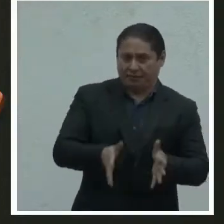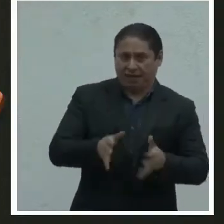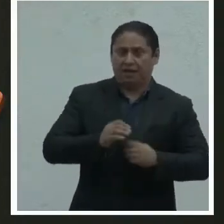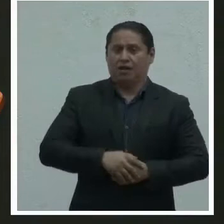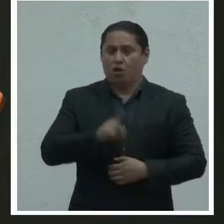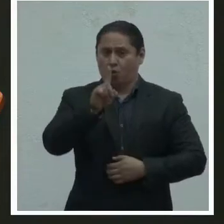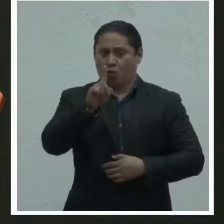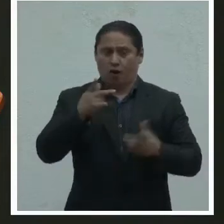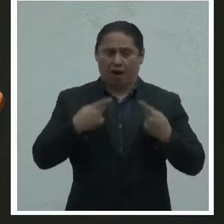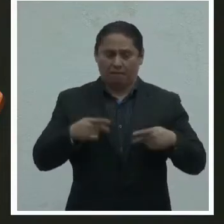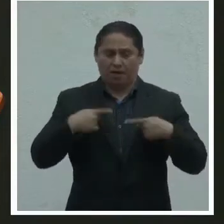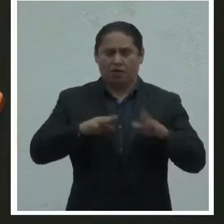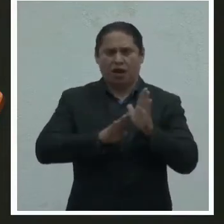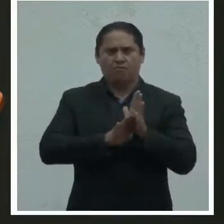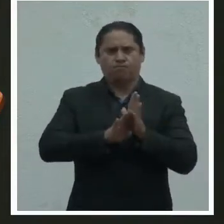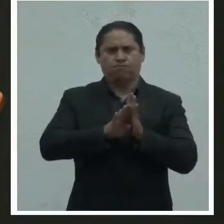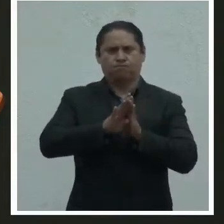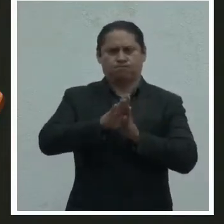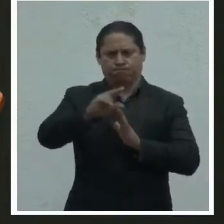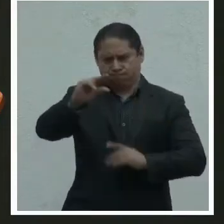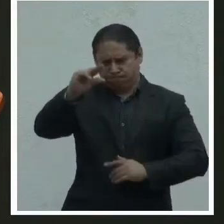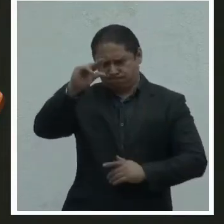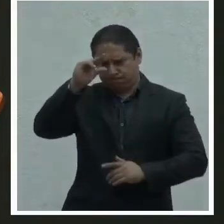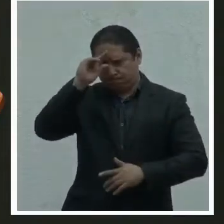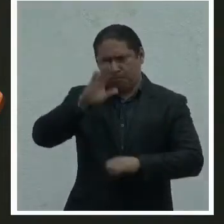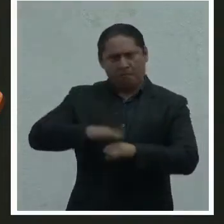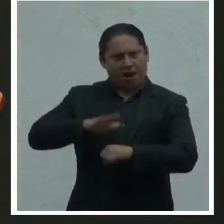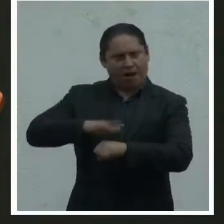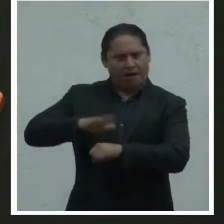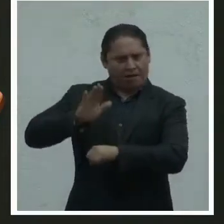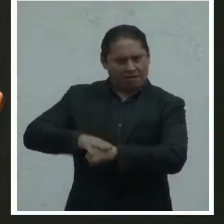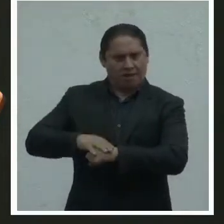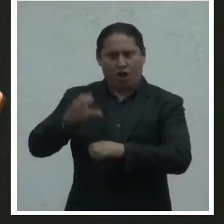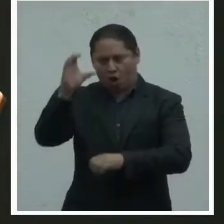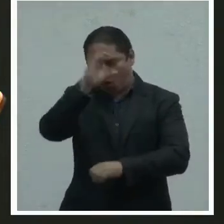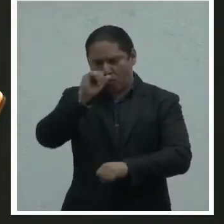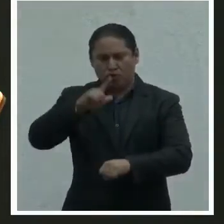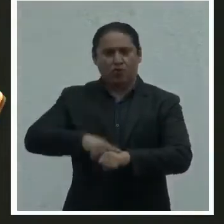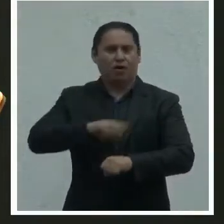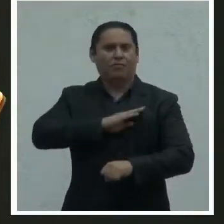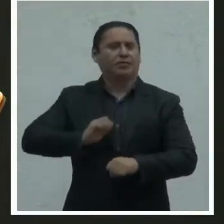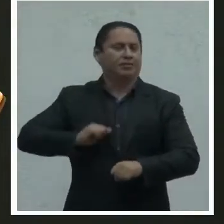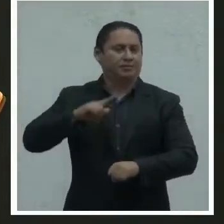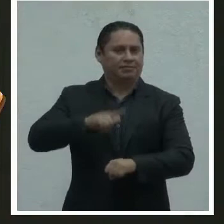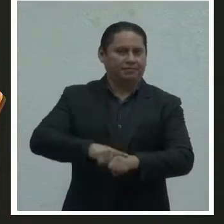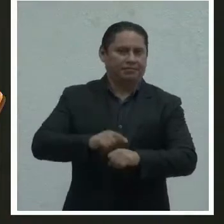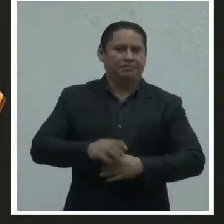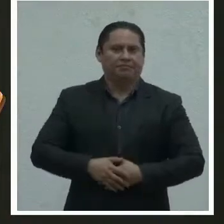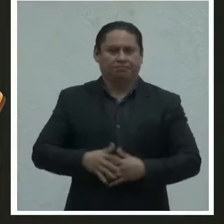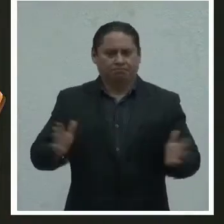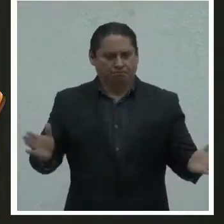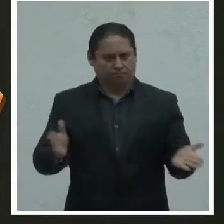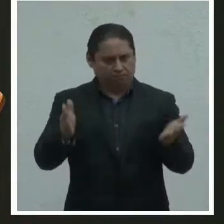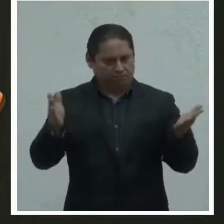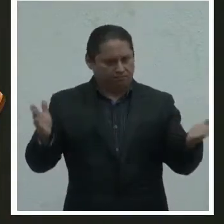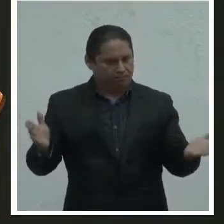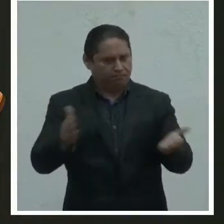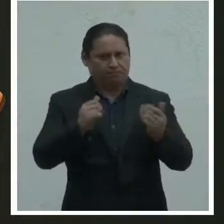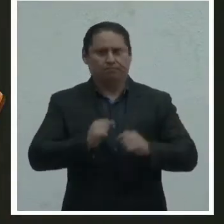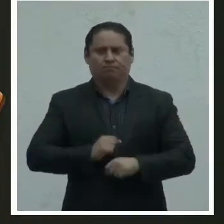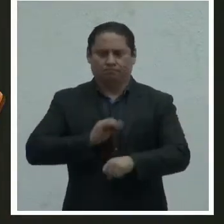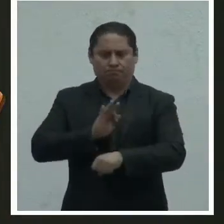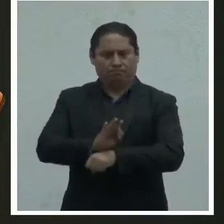persona destacada por los méritos y aportaciones a la cultura municipal. Promover la